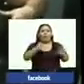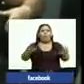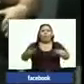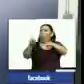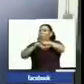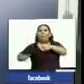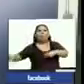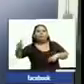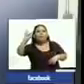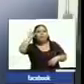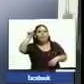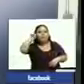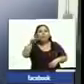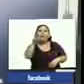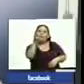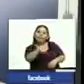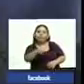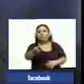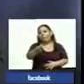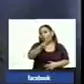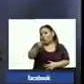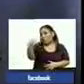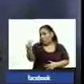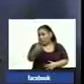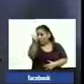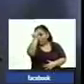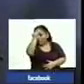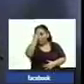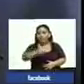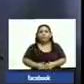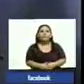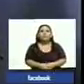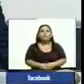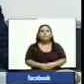del exmandatario. Y estos son los hechos que usted debe conocer.